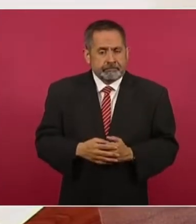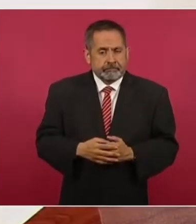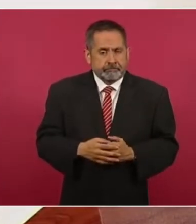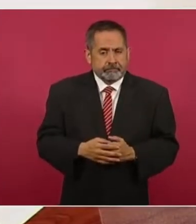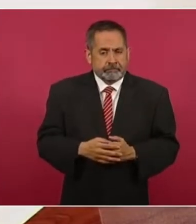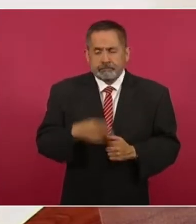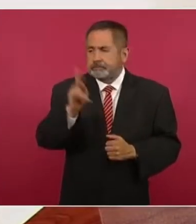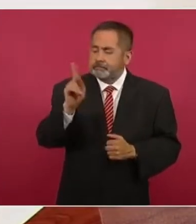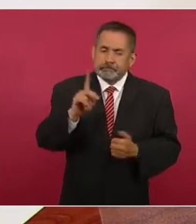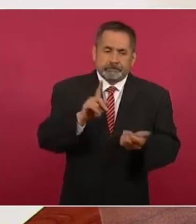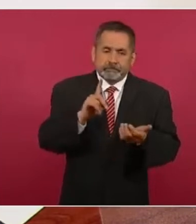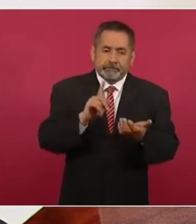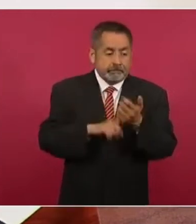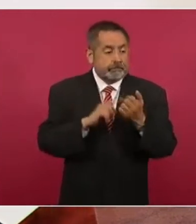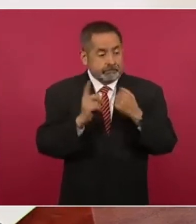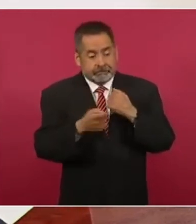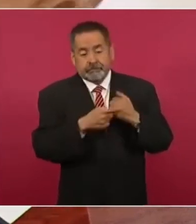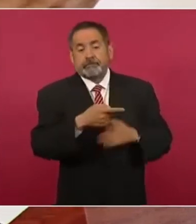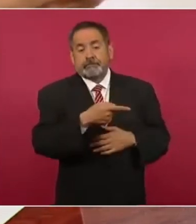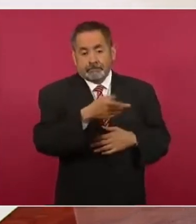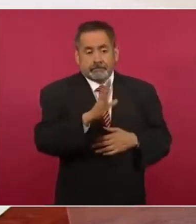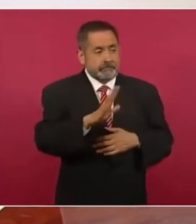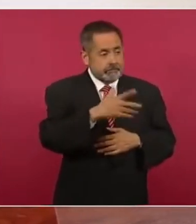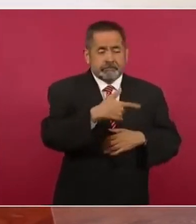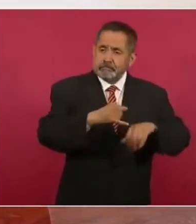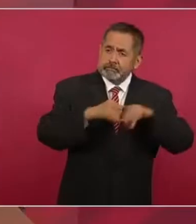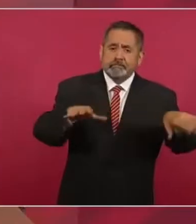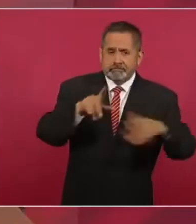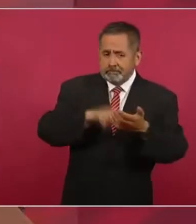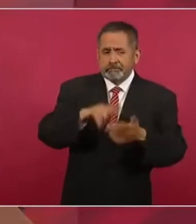Sin embargo, ya habían dado a conocer,